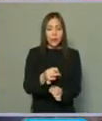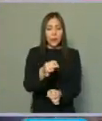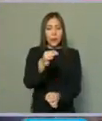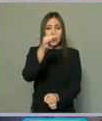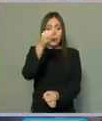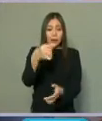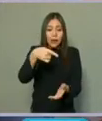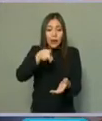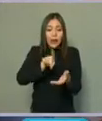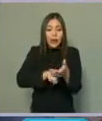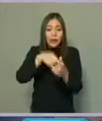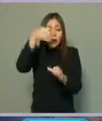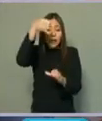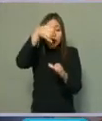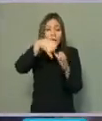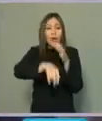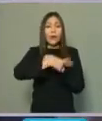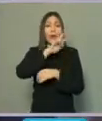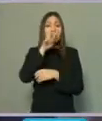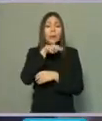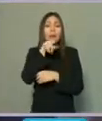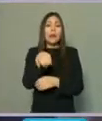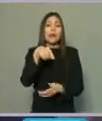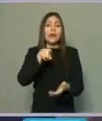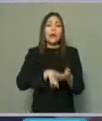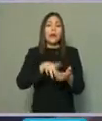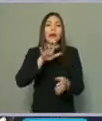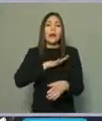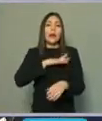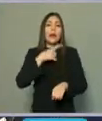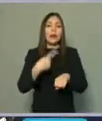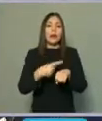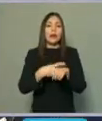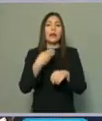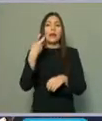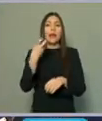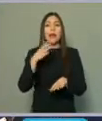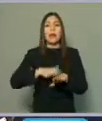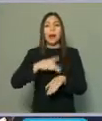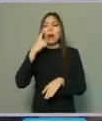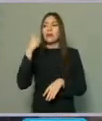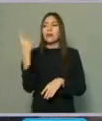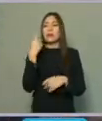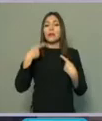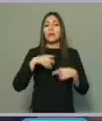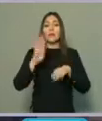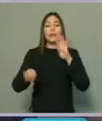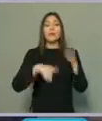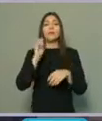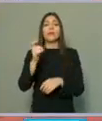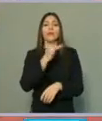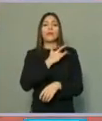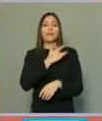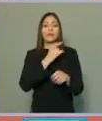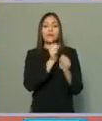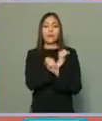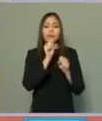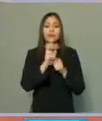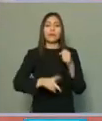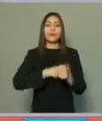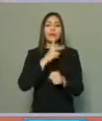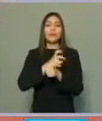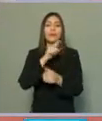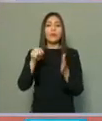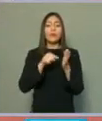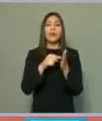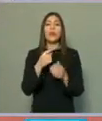principal de mortalidad efectivamente en el país son infarto al miocardio como número 1, en segundo lugar es diabetes y en tercer lugar